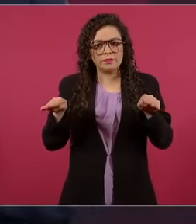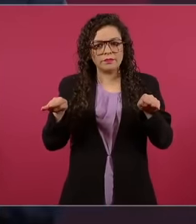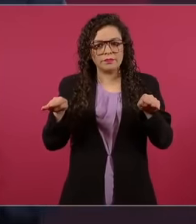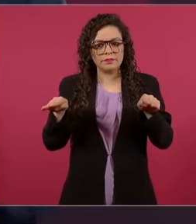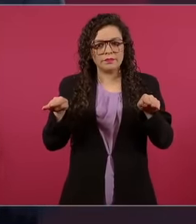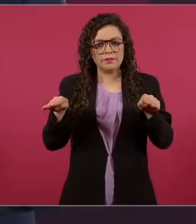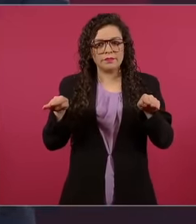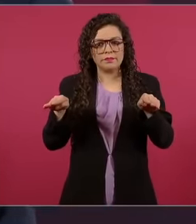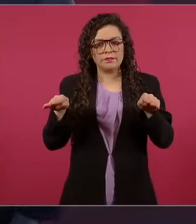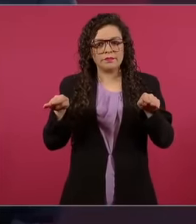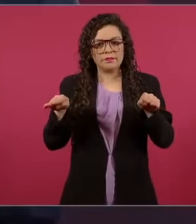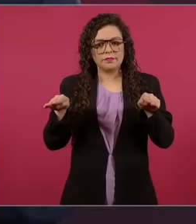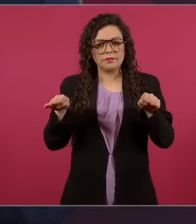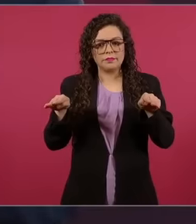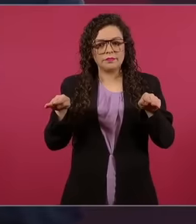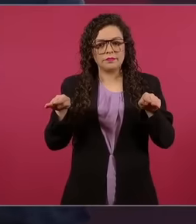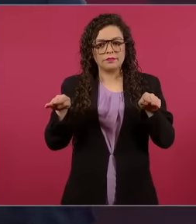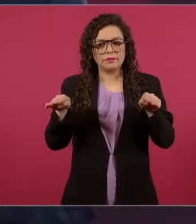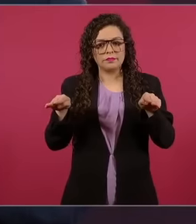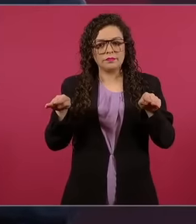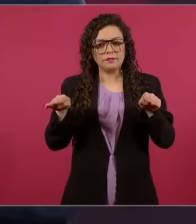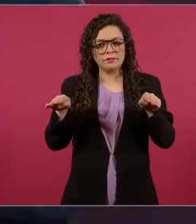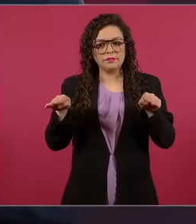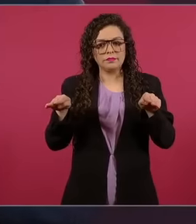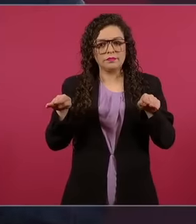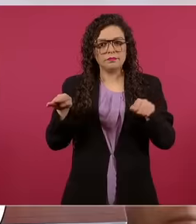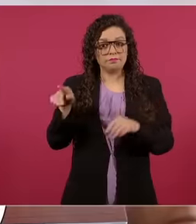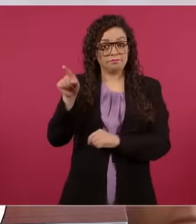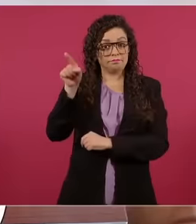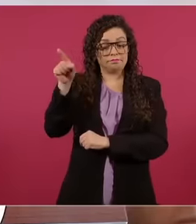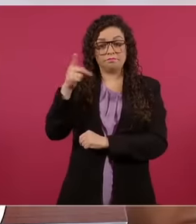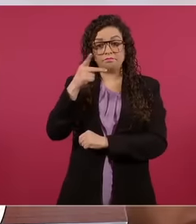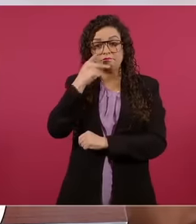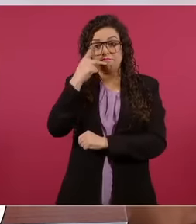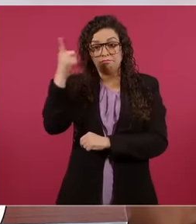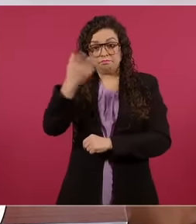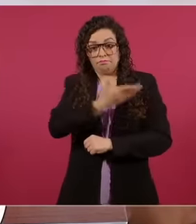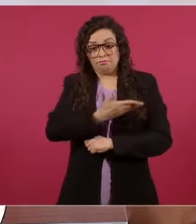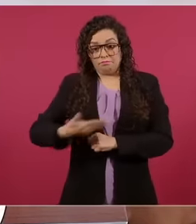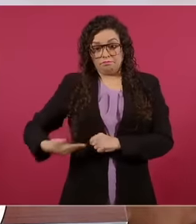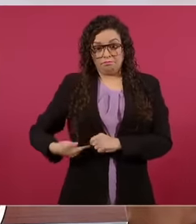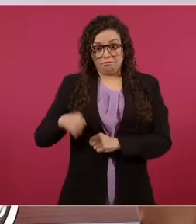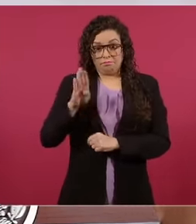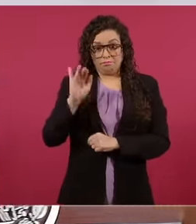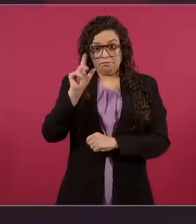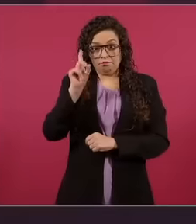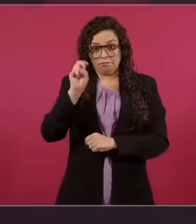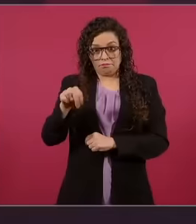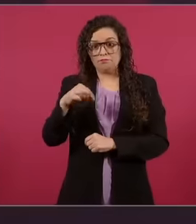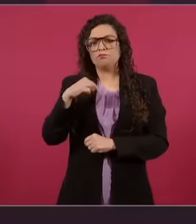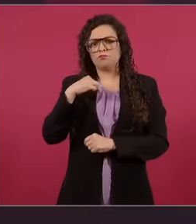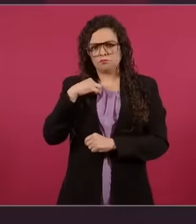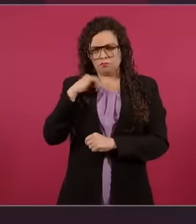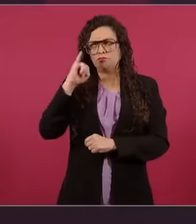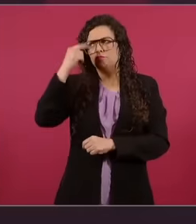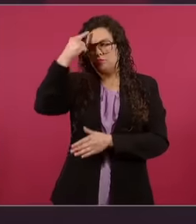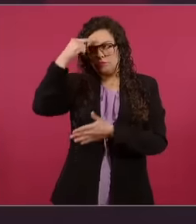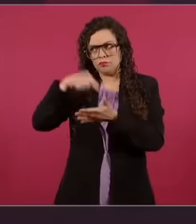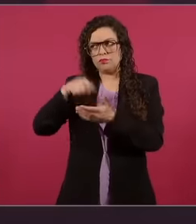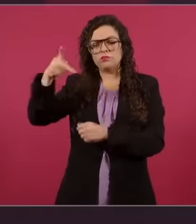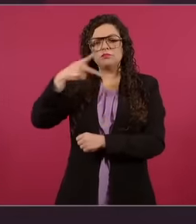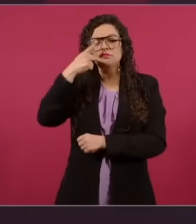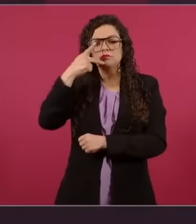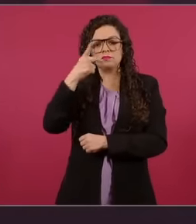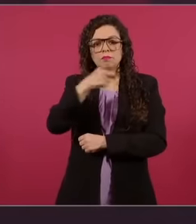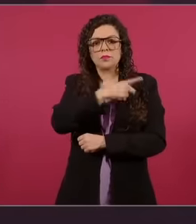sostiene, y le creo, el presidente Biden, de que nuestra relación se tiene que dar en un pie